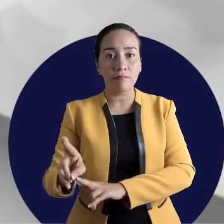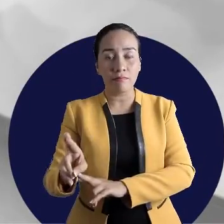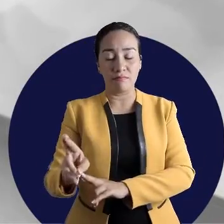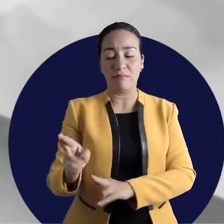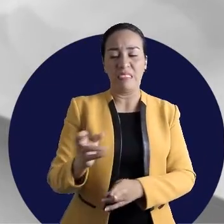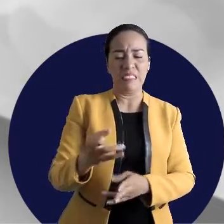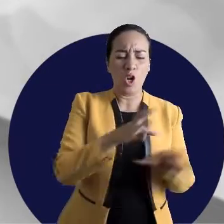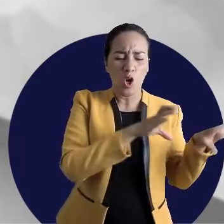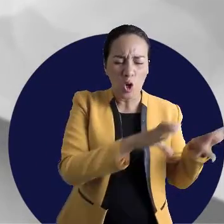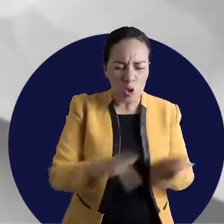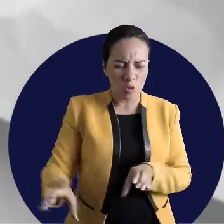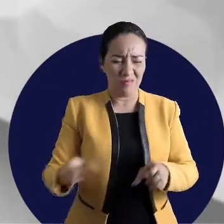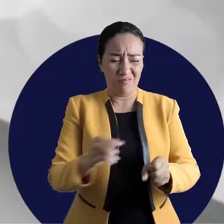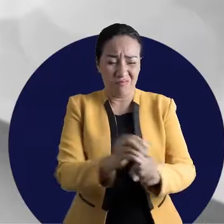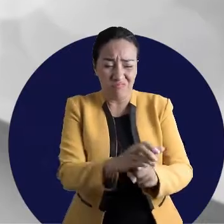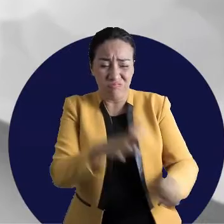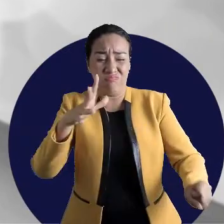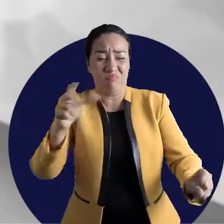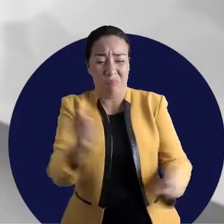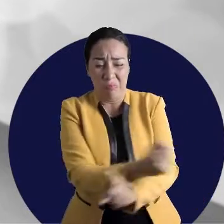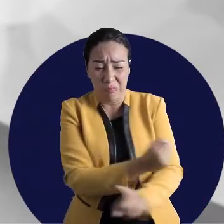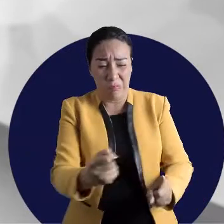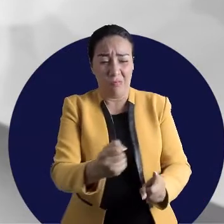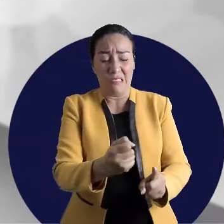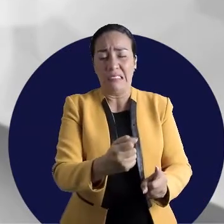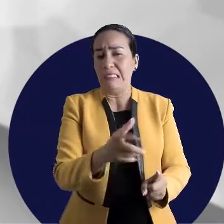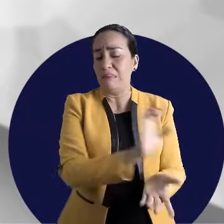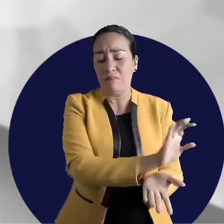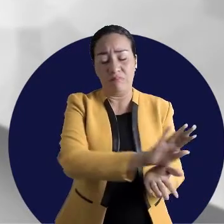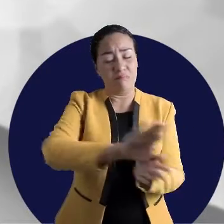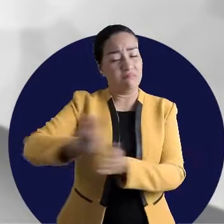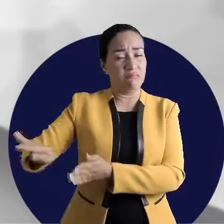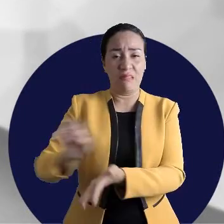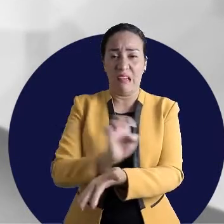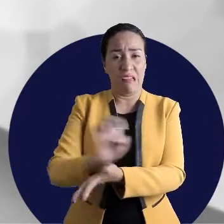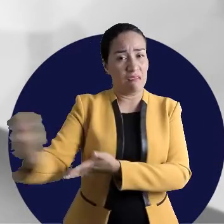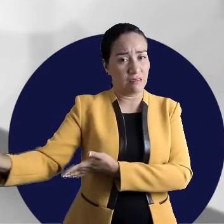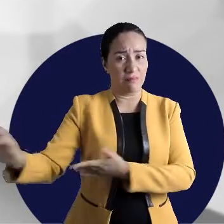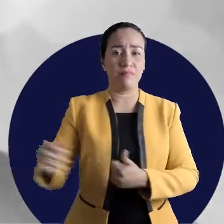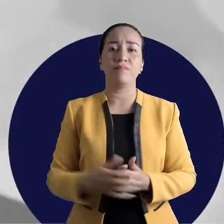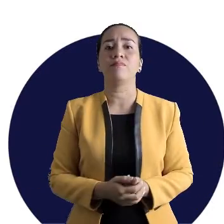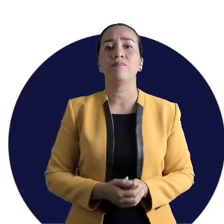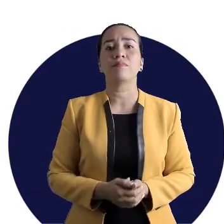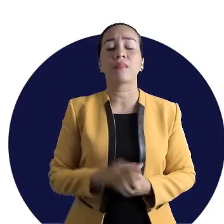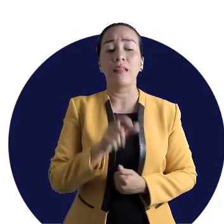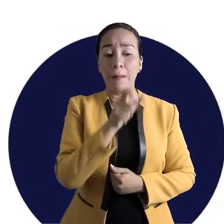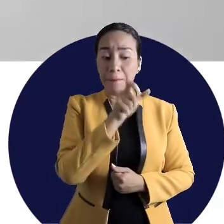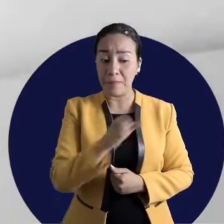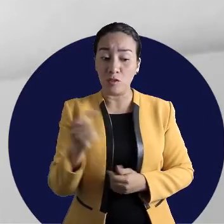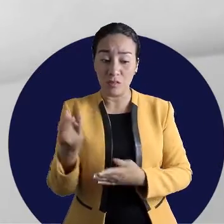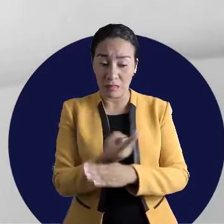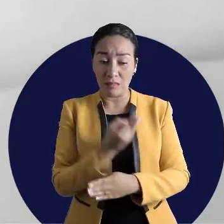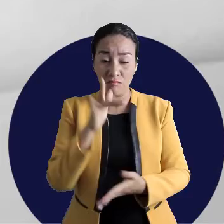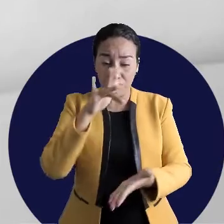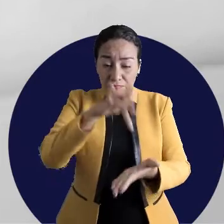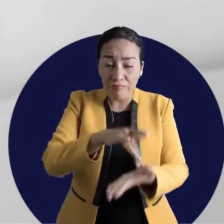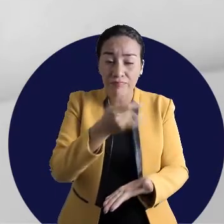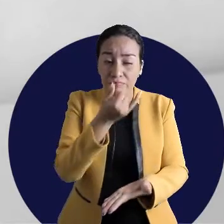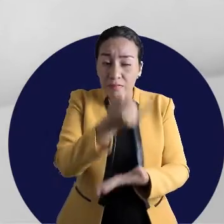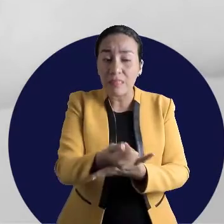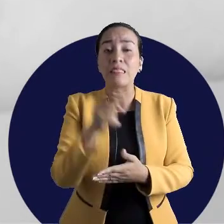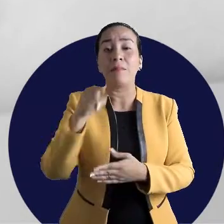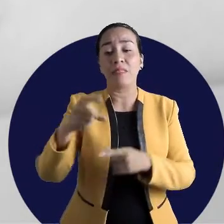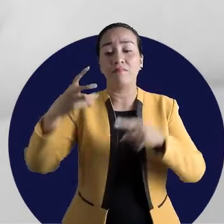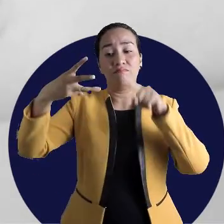Evitando y controlando comportamientos agresivos contra las personas que lo atienden. El paciente también tendrá el deber de